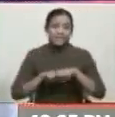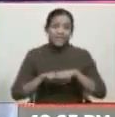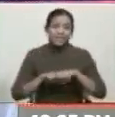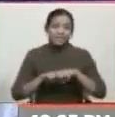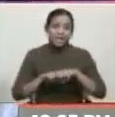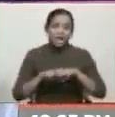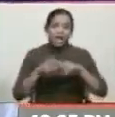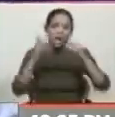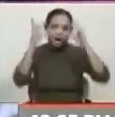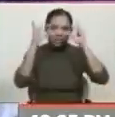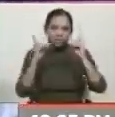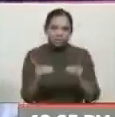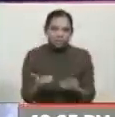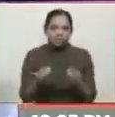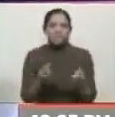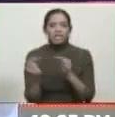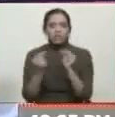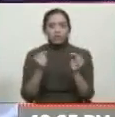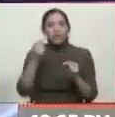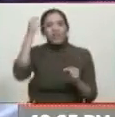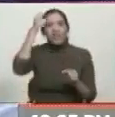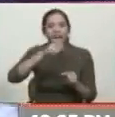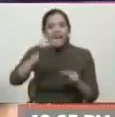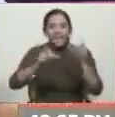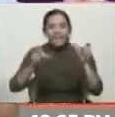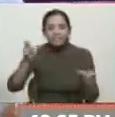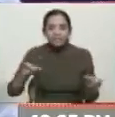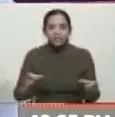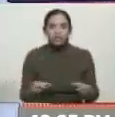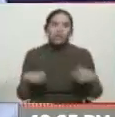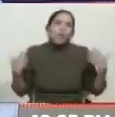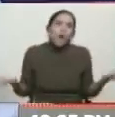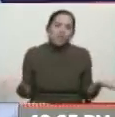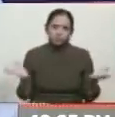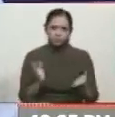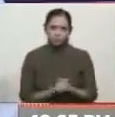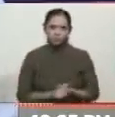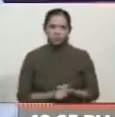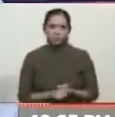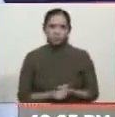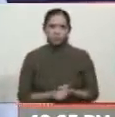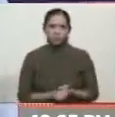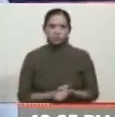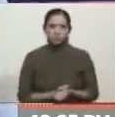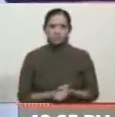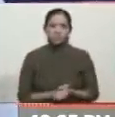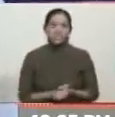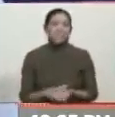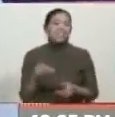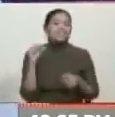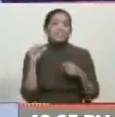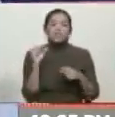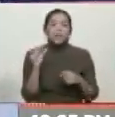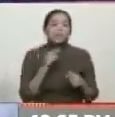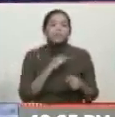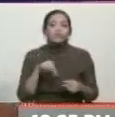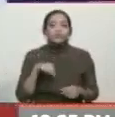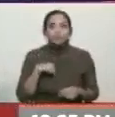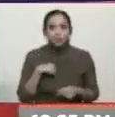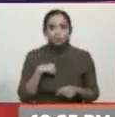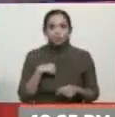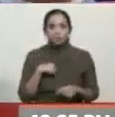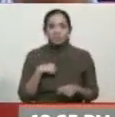definir, a discutir con la gente? Coño, ¿cuándo? ¿Ah? ¿En qué momento nosotros,